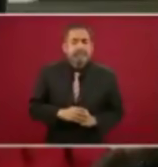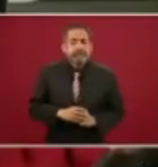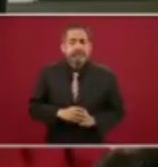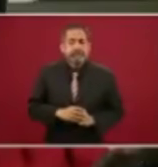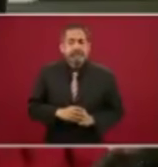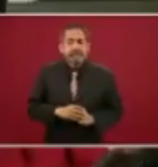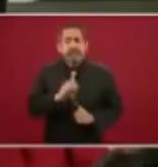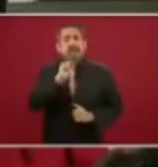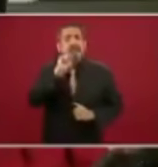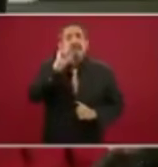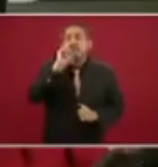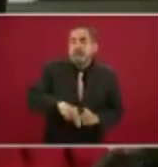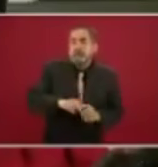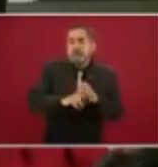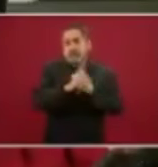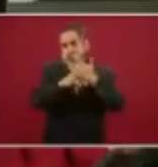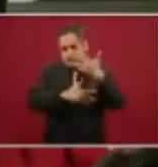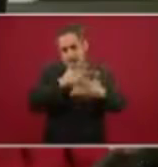sin violencia,